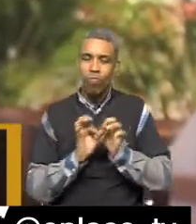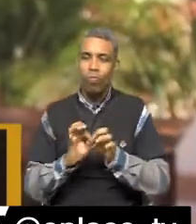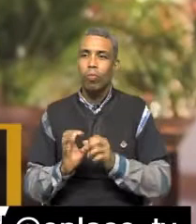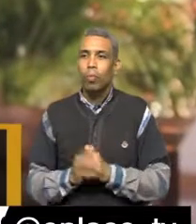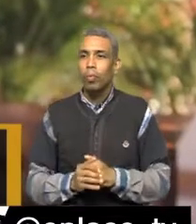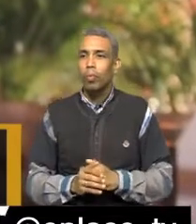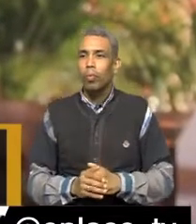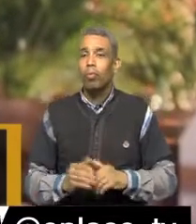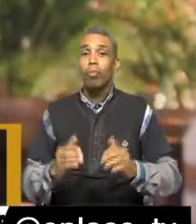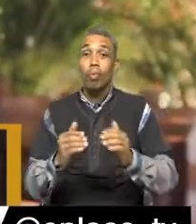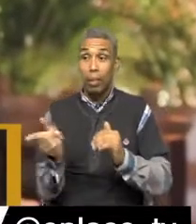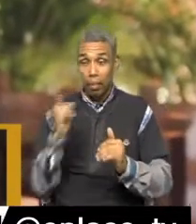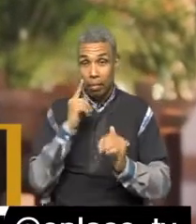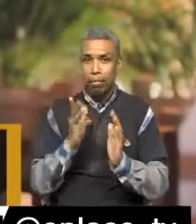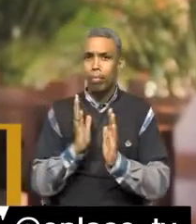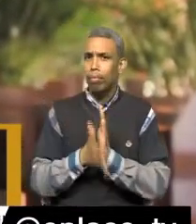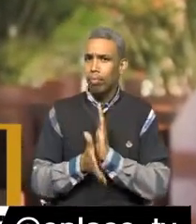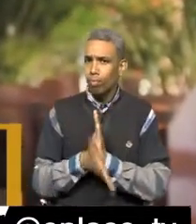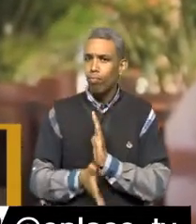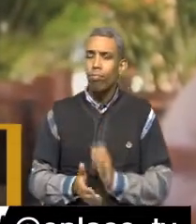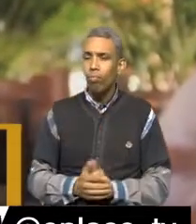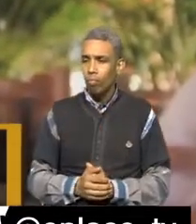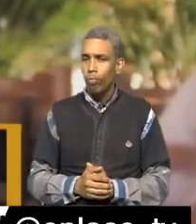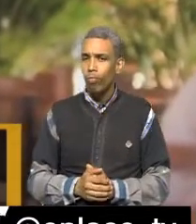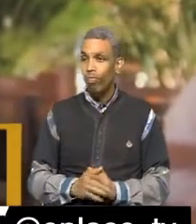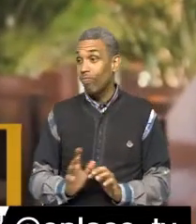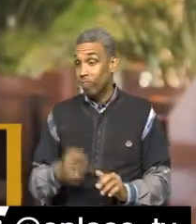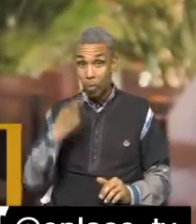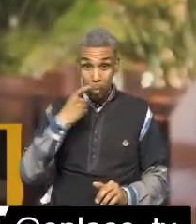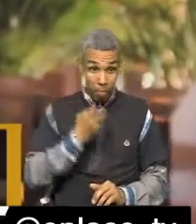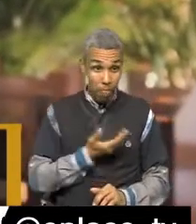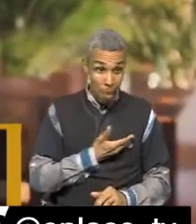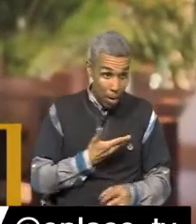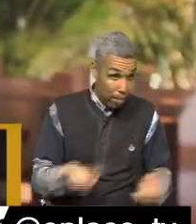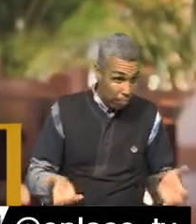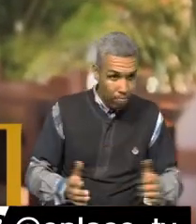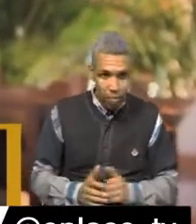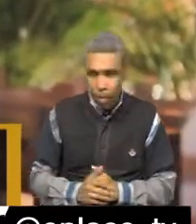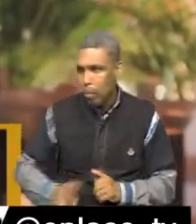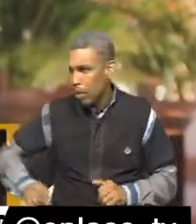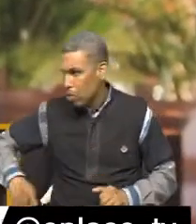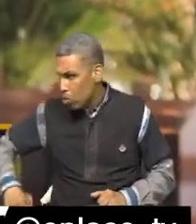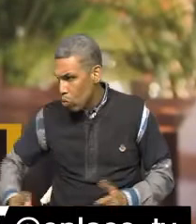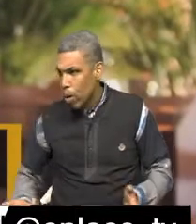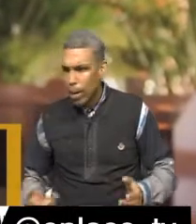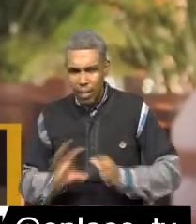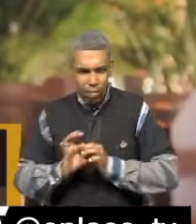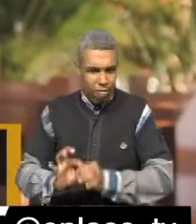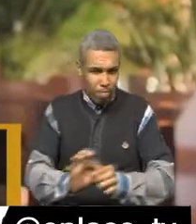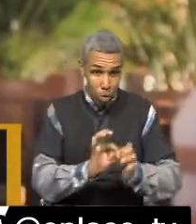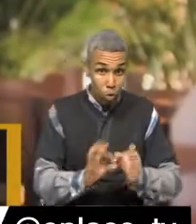los padres de familia se ha visto en el amor y el trabajo por nuestra escuela. Llevo 2 años y medio ahí